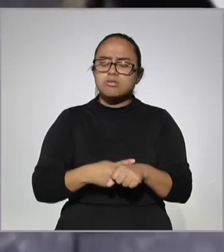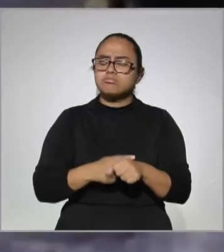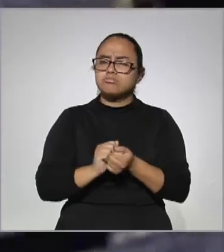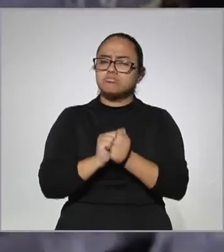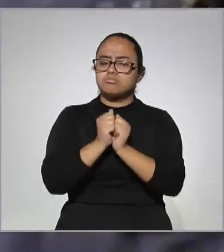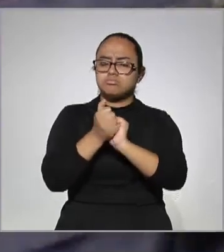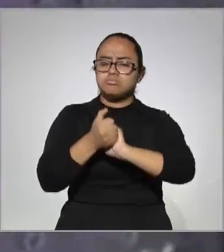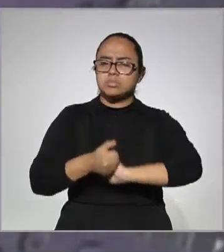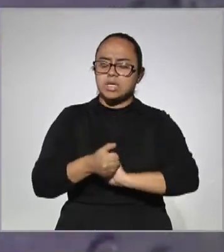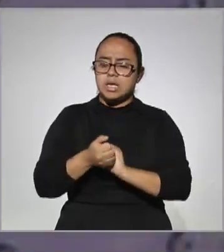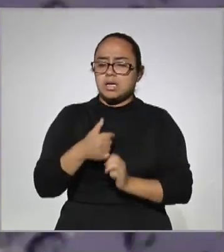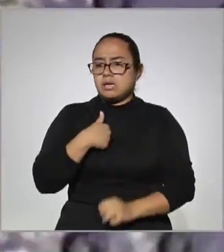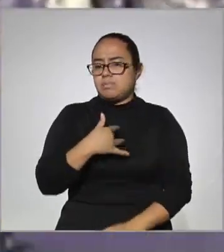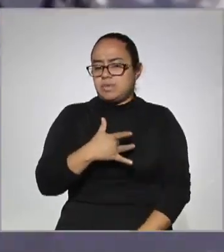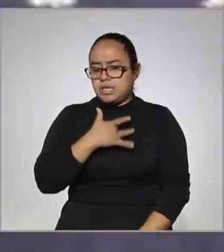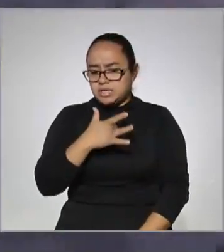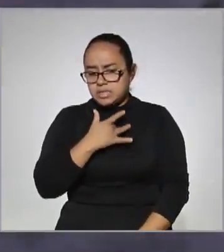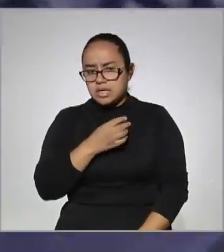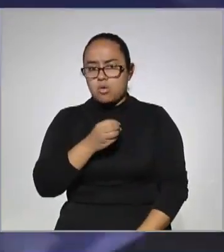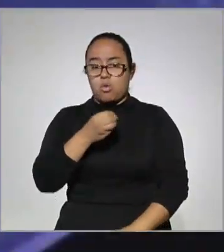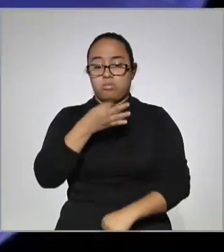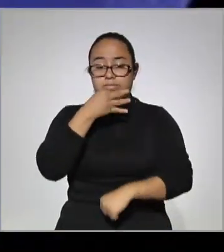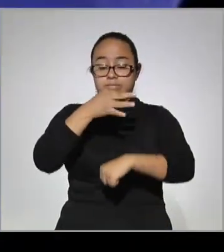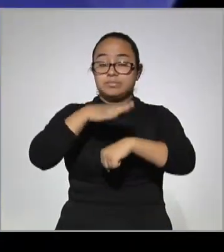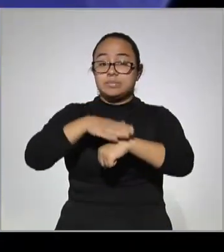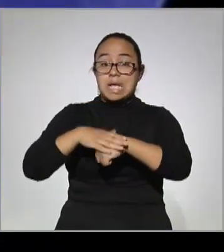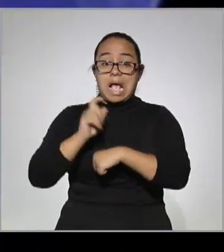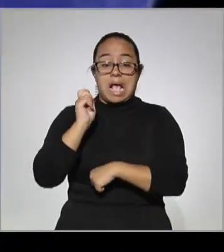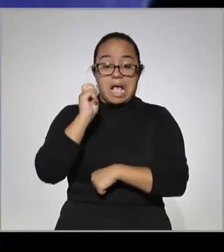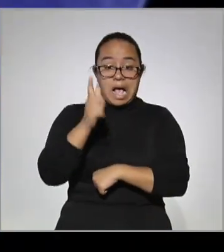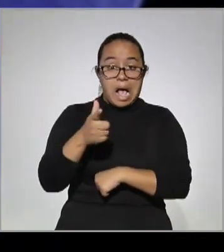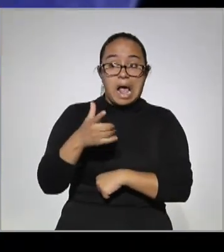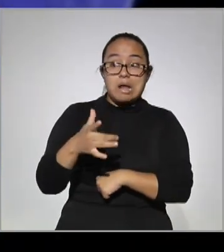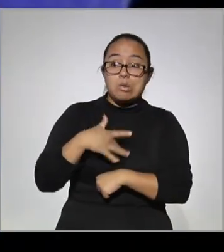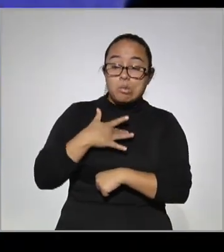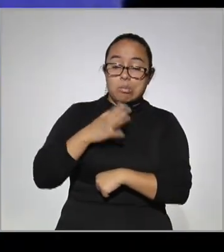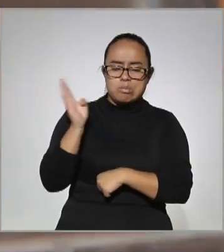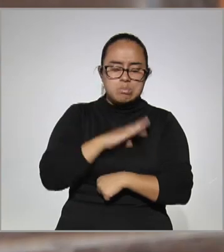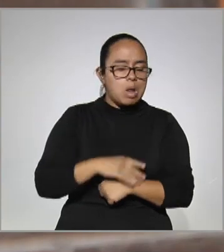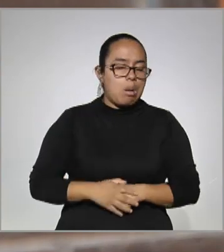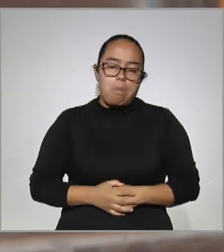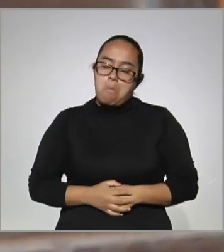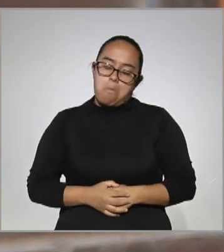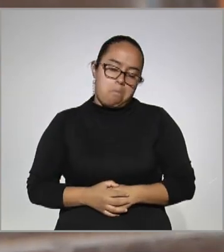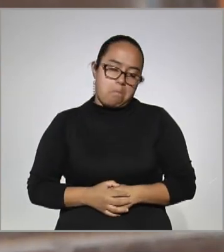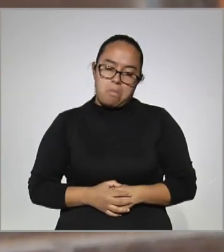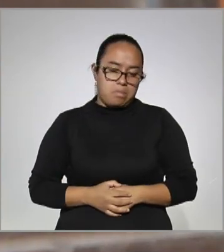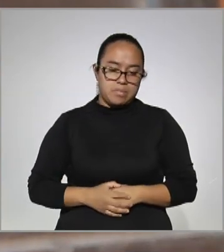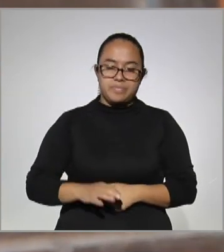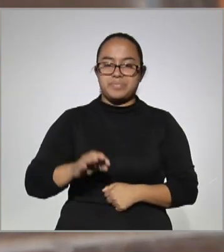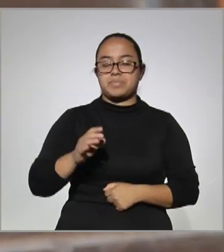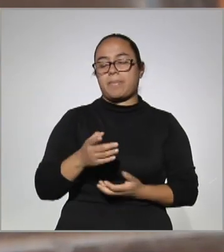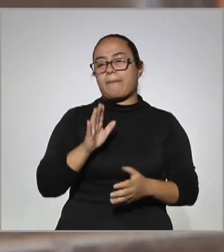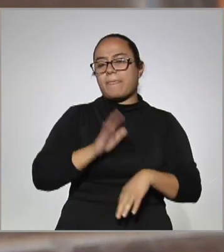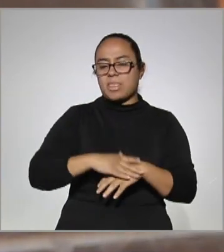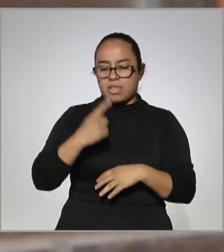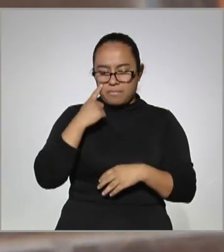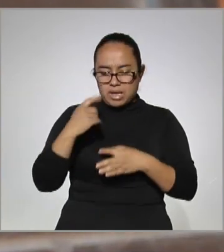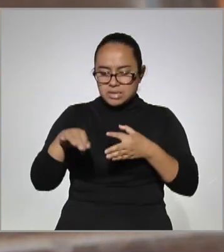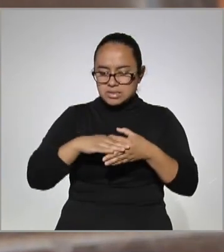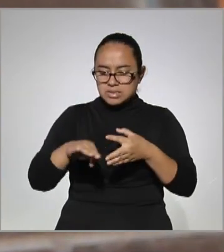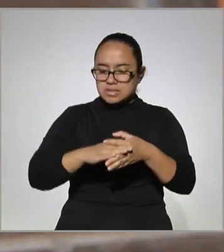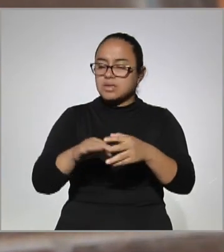dar síntomas o signos desde un principio sin ser así. Es más frecuente en